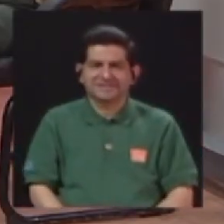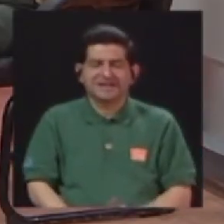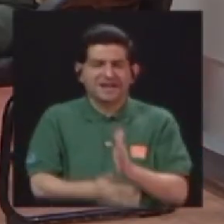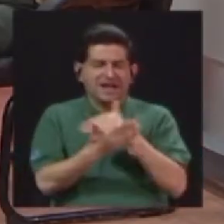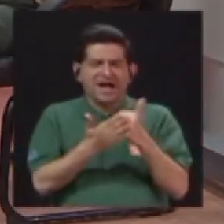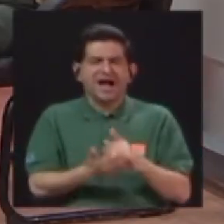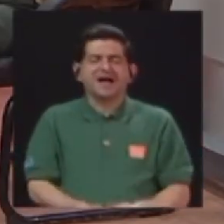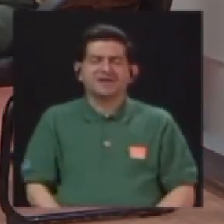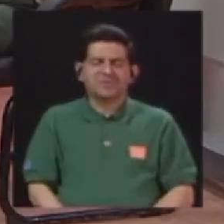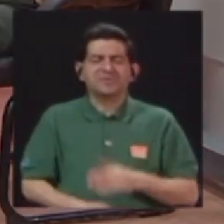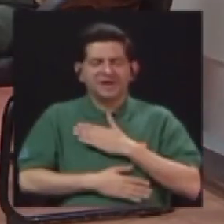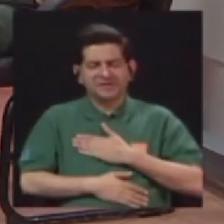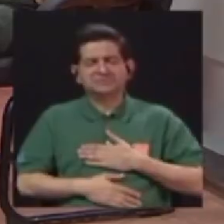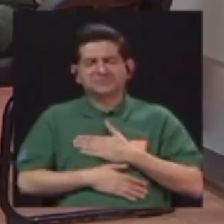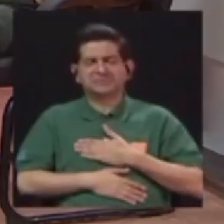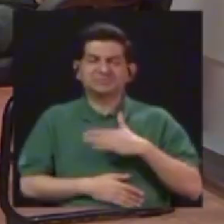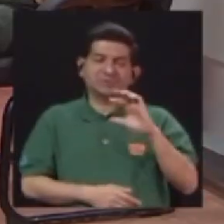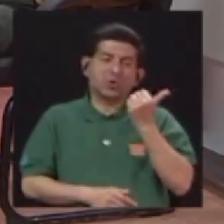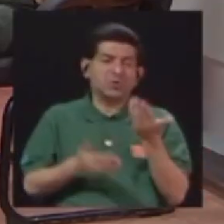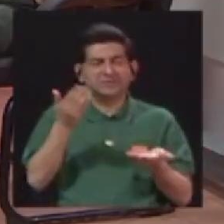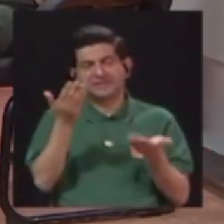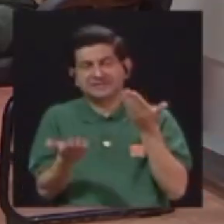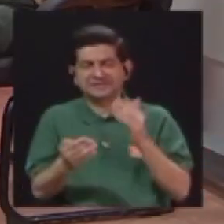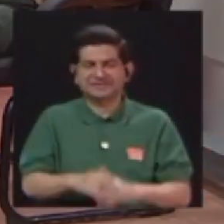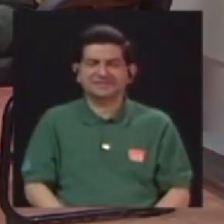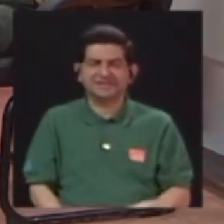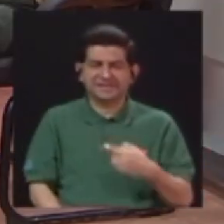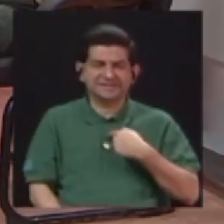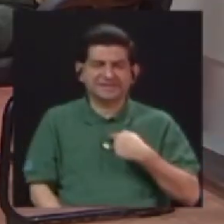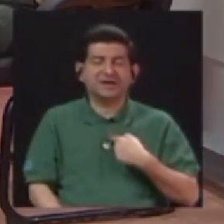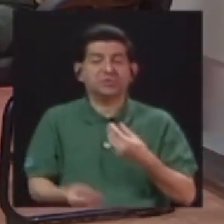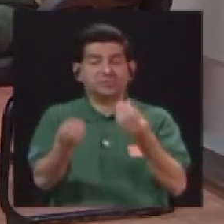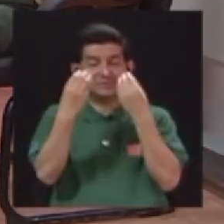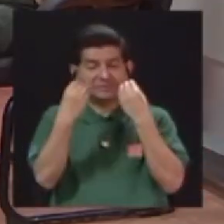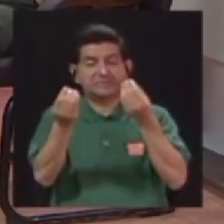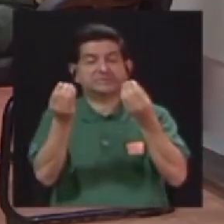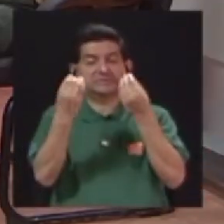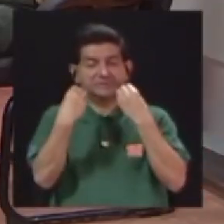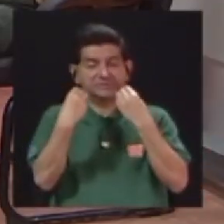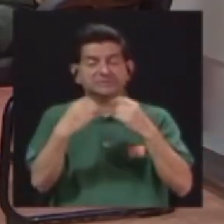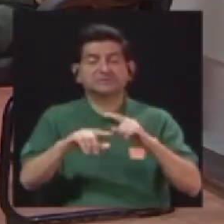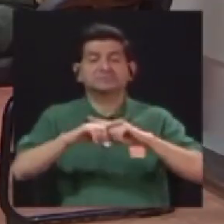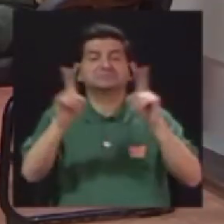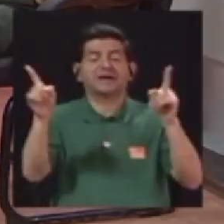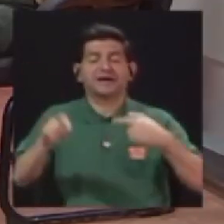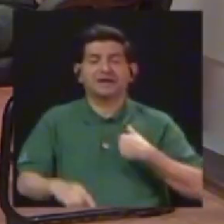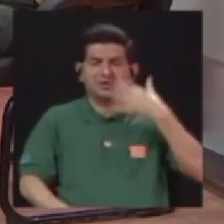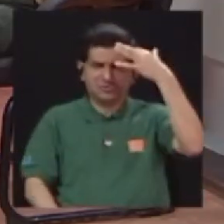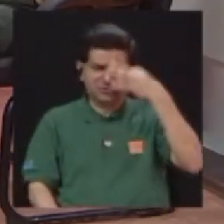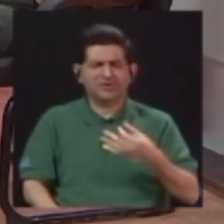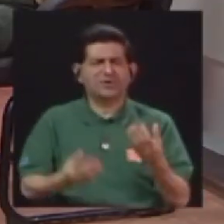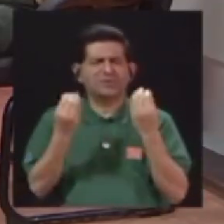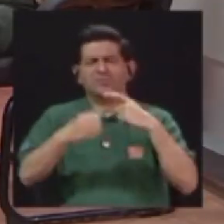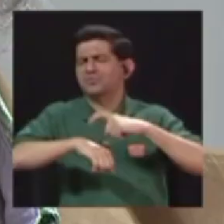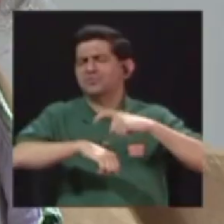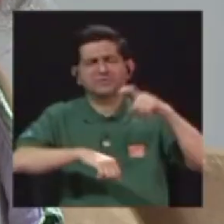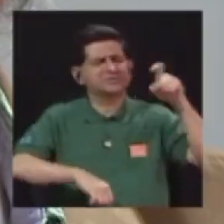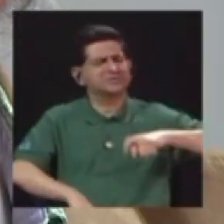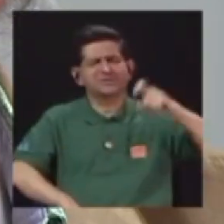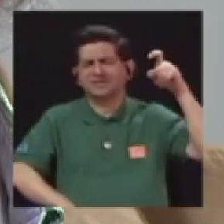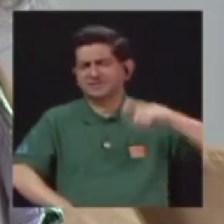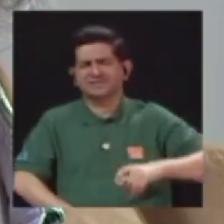Algunas muy divertidas, ¿verdad? Otras que dejan grandes enseñanzas, ¿verdad? Pero creo que me tomaría mucho tiempo